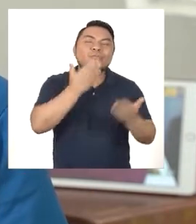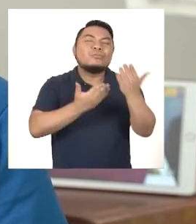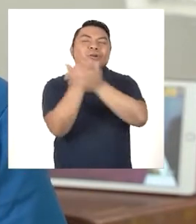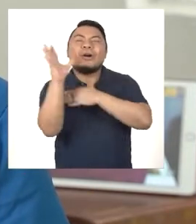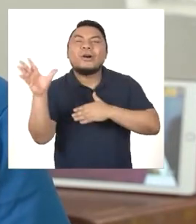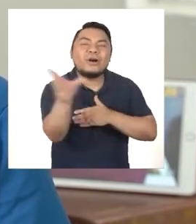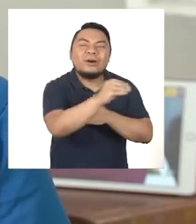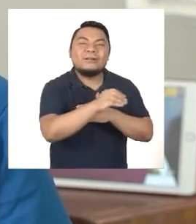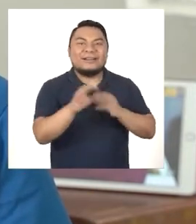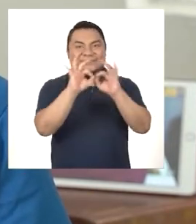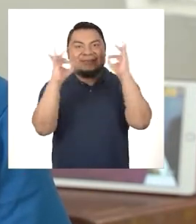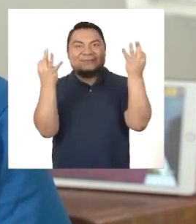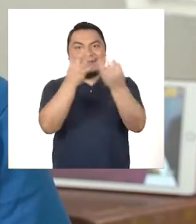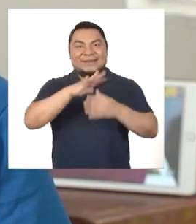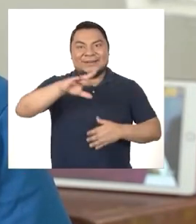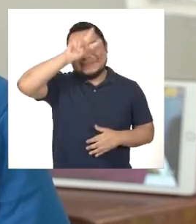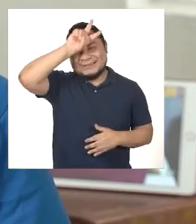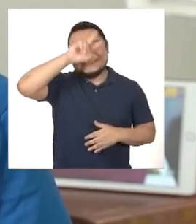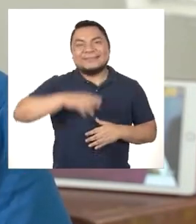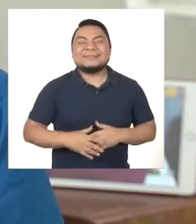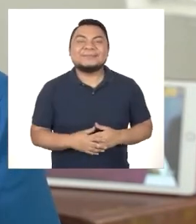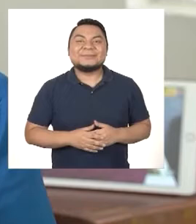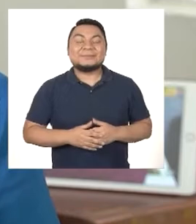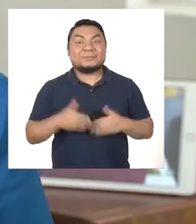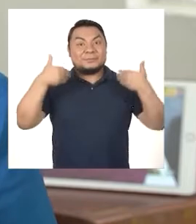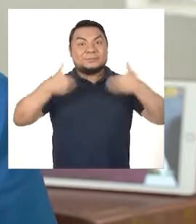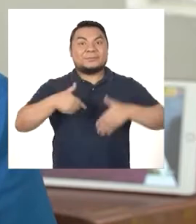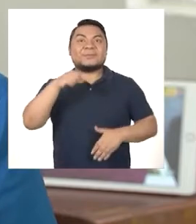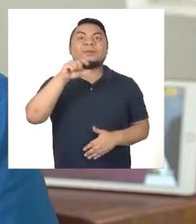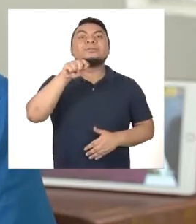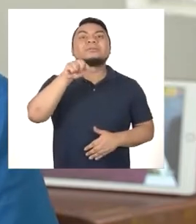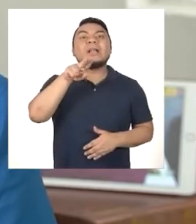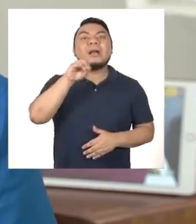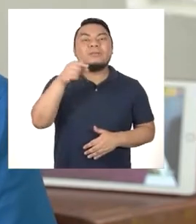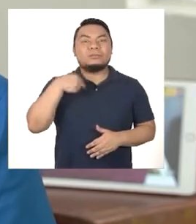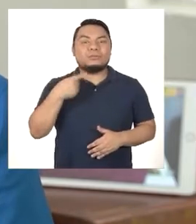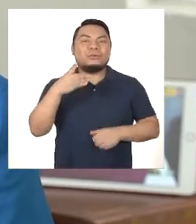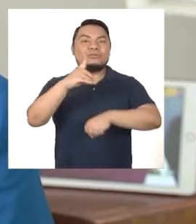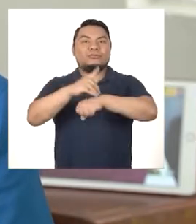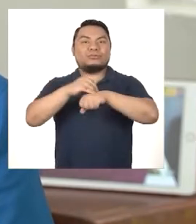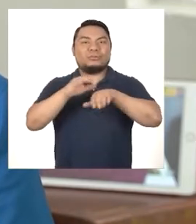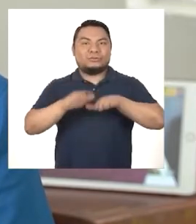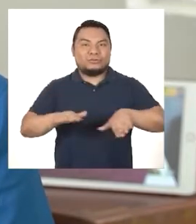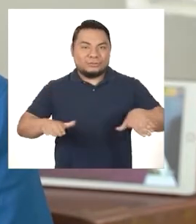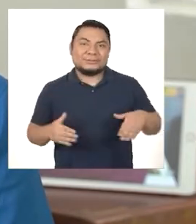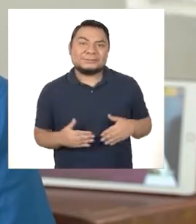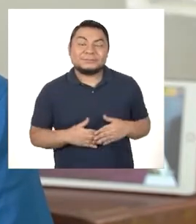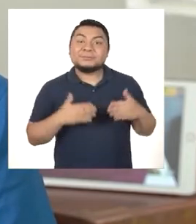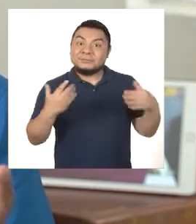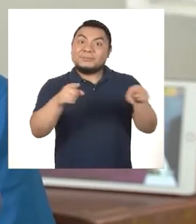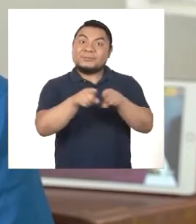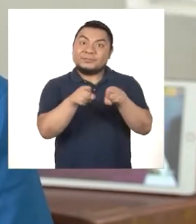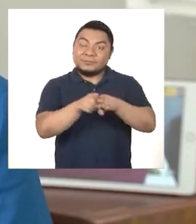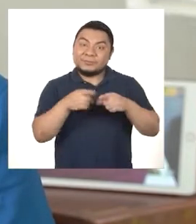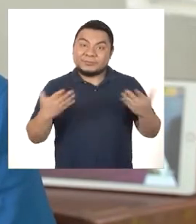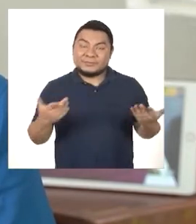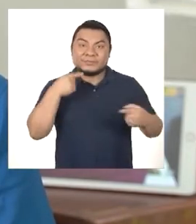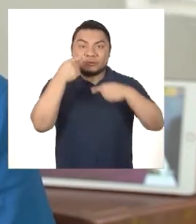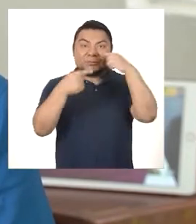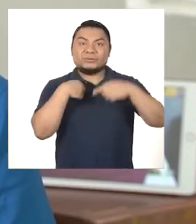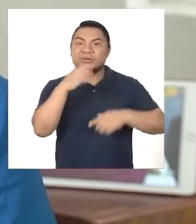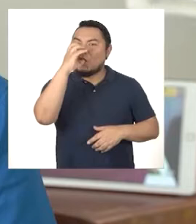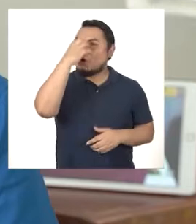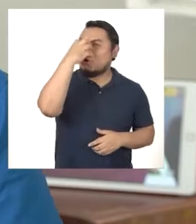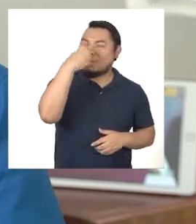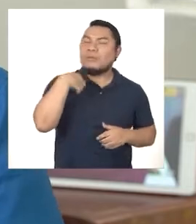las familias del Perú. Yo soy Gustavo Rivara, soy pediatra y neonatólogo, pero además les cuento que soy